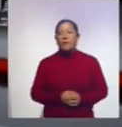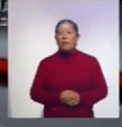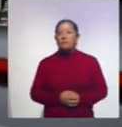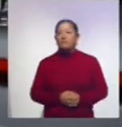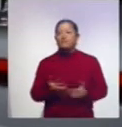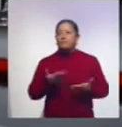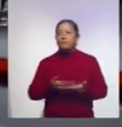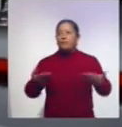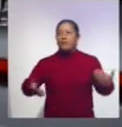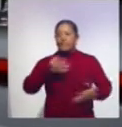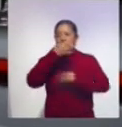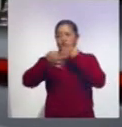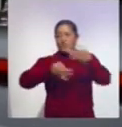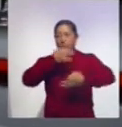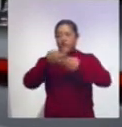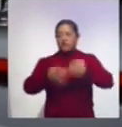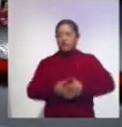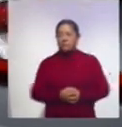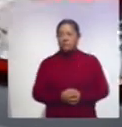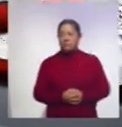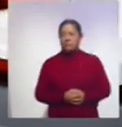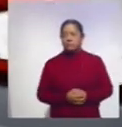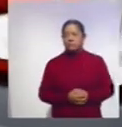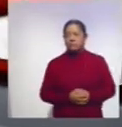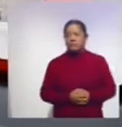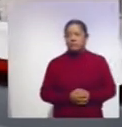estas son las noticias.